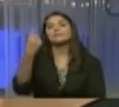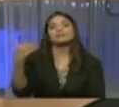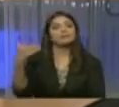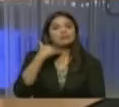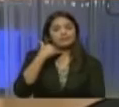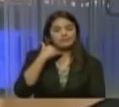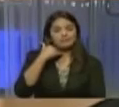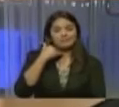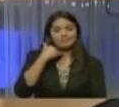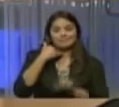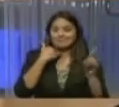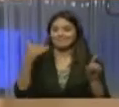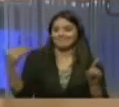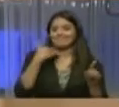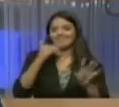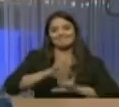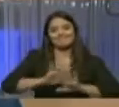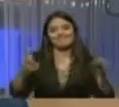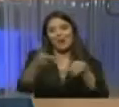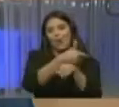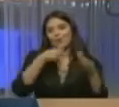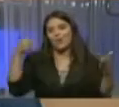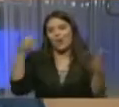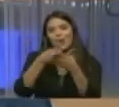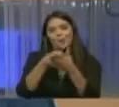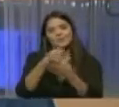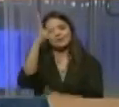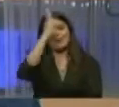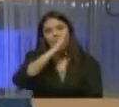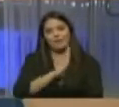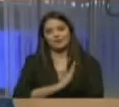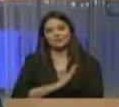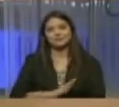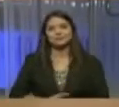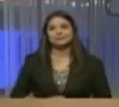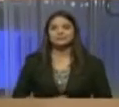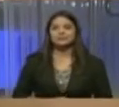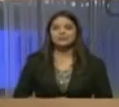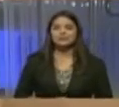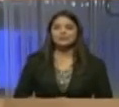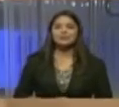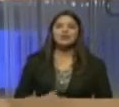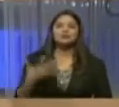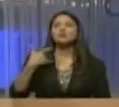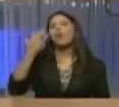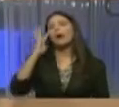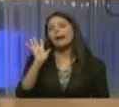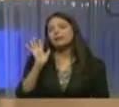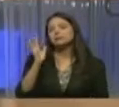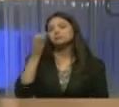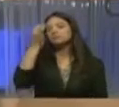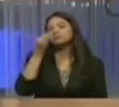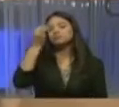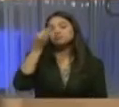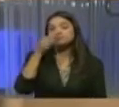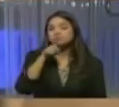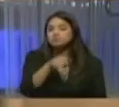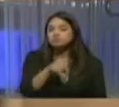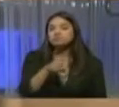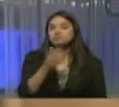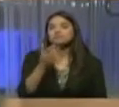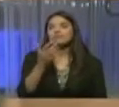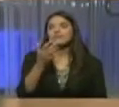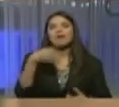tiene este gobierno golpista allá en Brasil. Creo que las pretensiones injerencistas